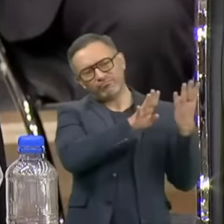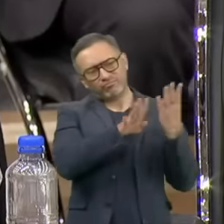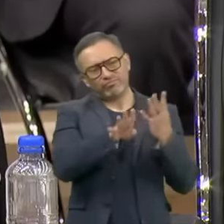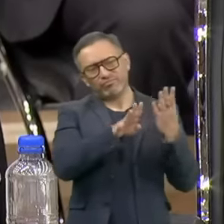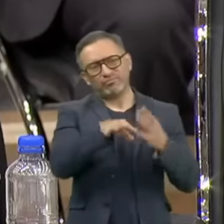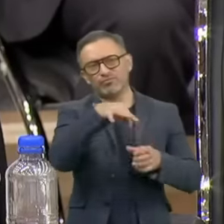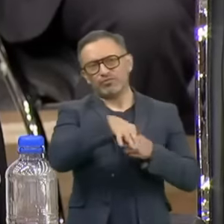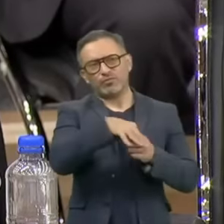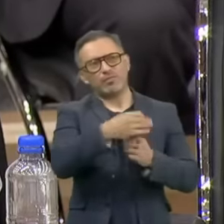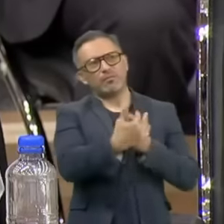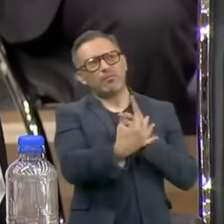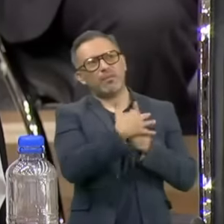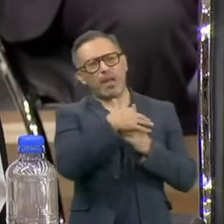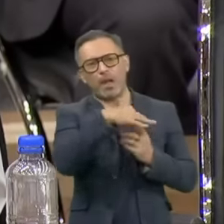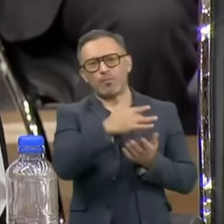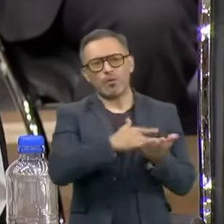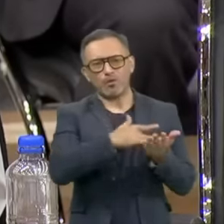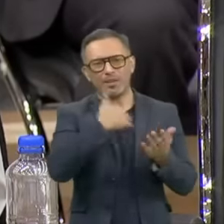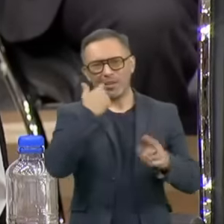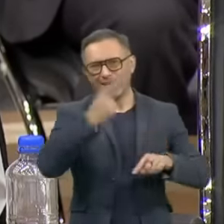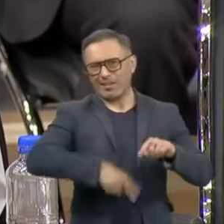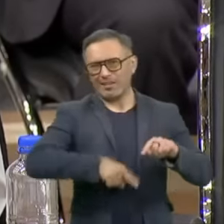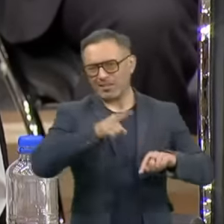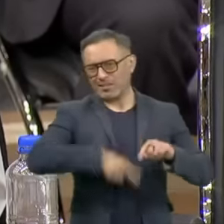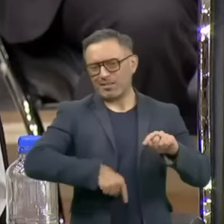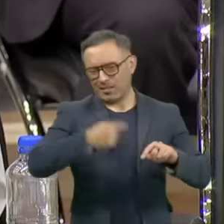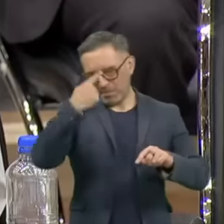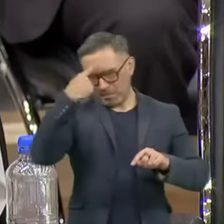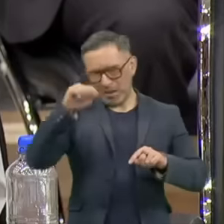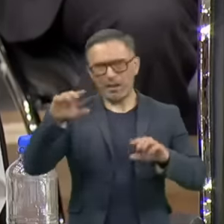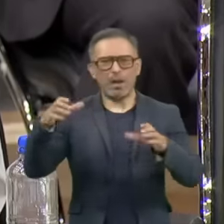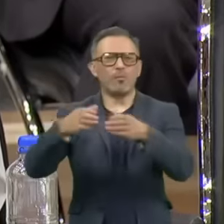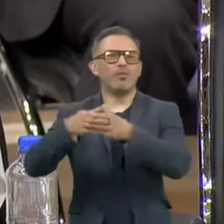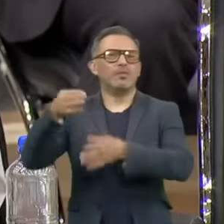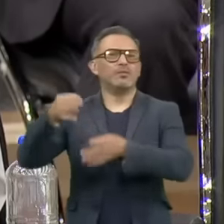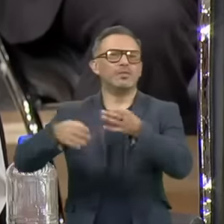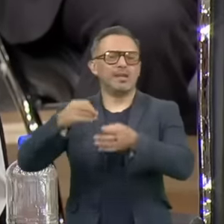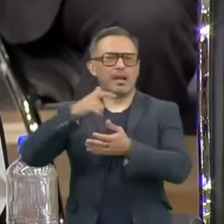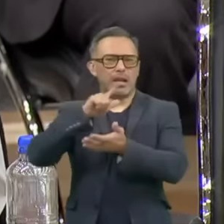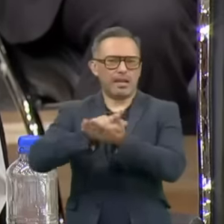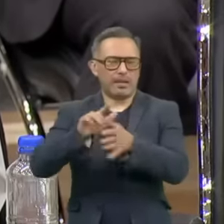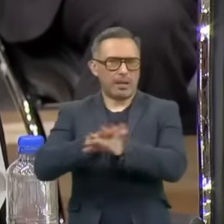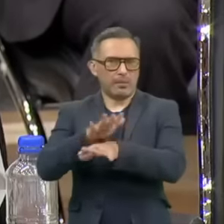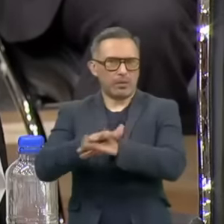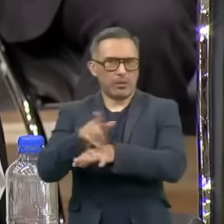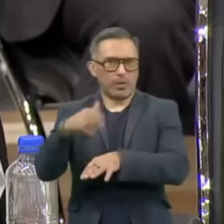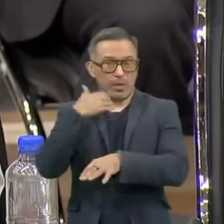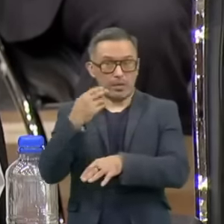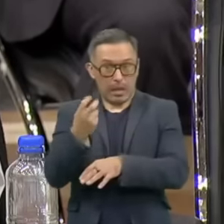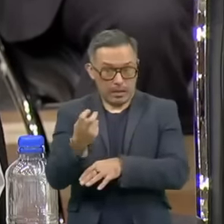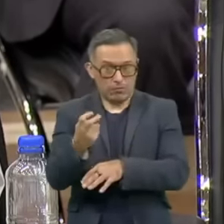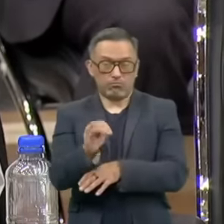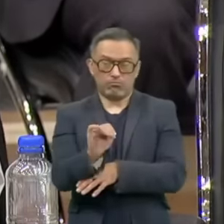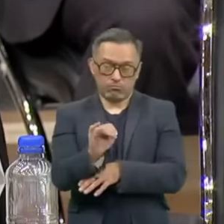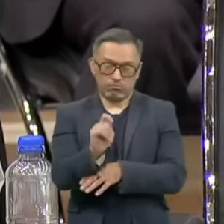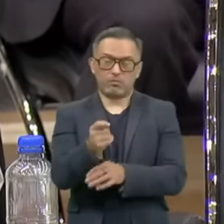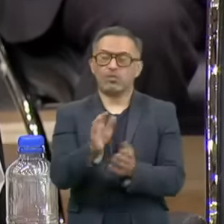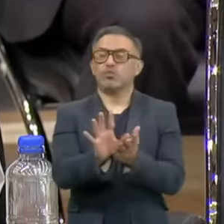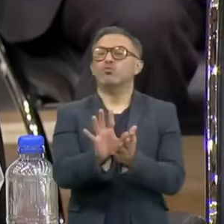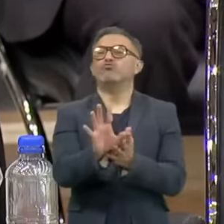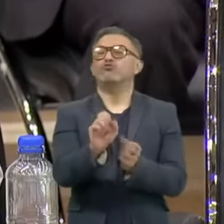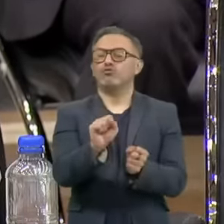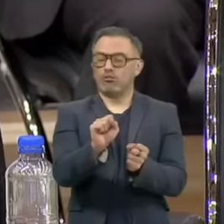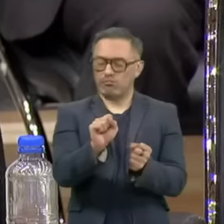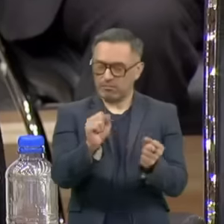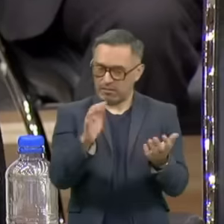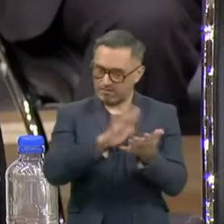las reformas electorales que la ciudadanía está demandando. Y eso sí sería un fraude a la Constitución. Ese sí sería